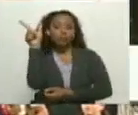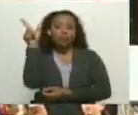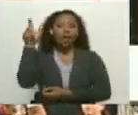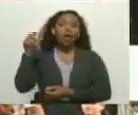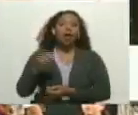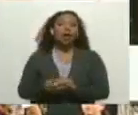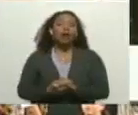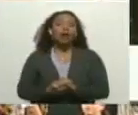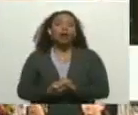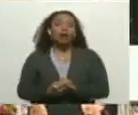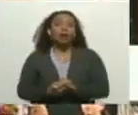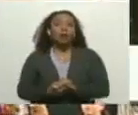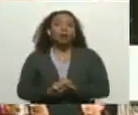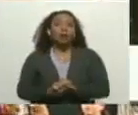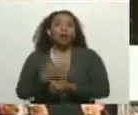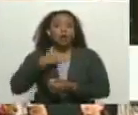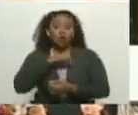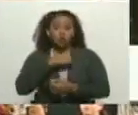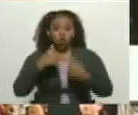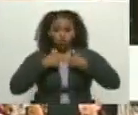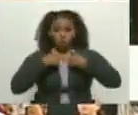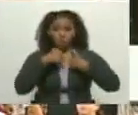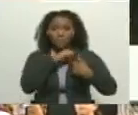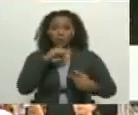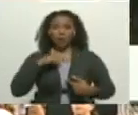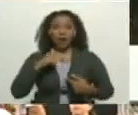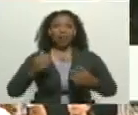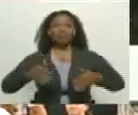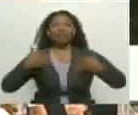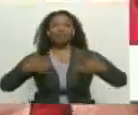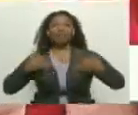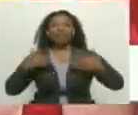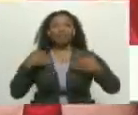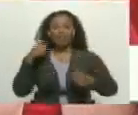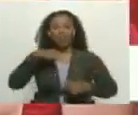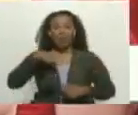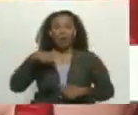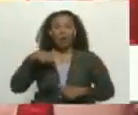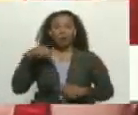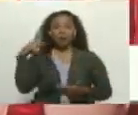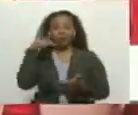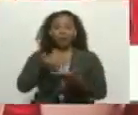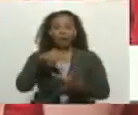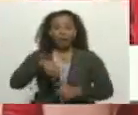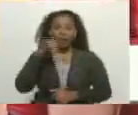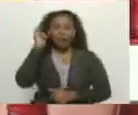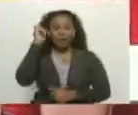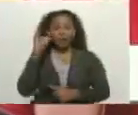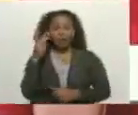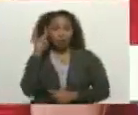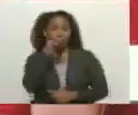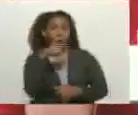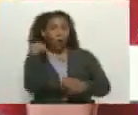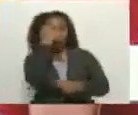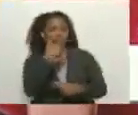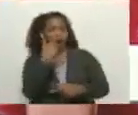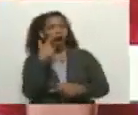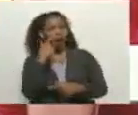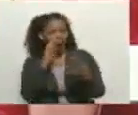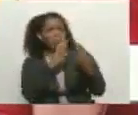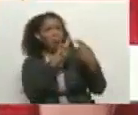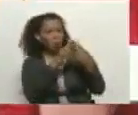es, para mí en lo personal, me alegra mucho estar aquí en Yaracuy. Ver las caras, ya uno ve caras aquí conocidas,